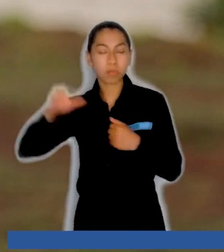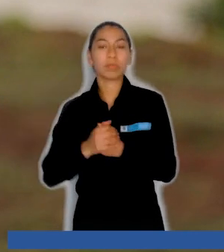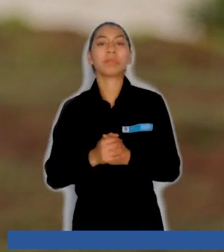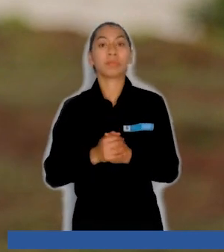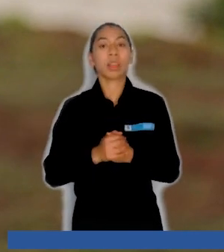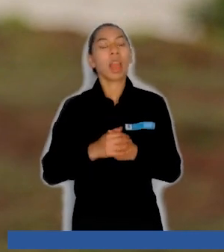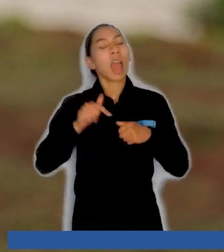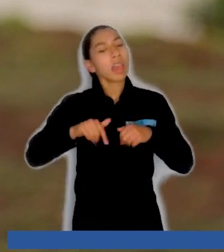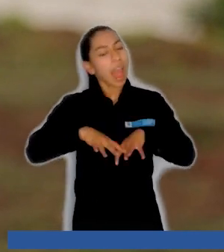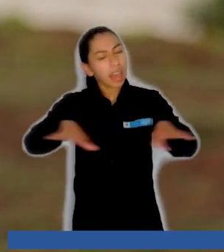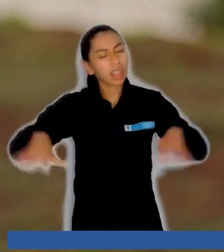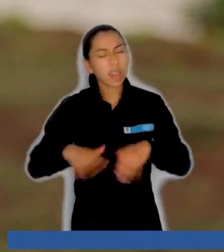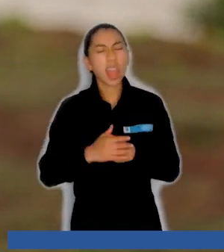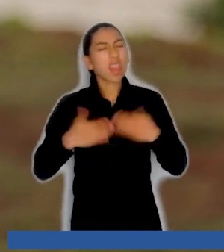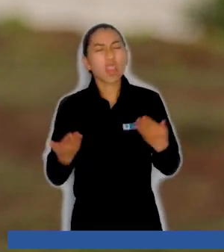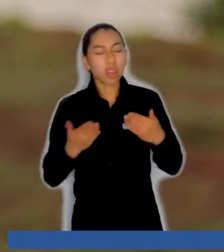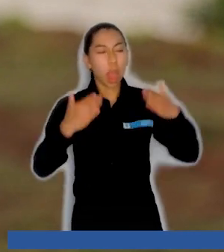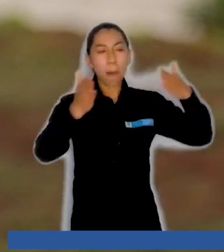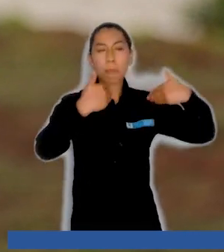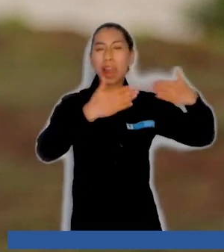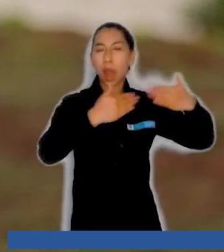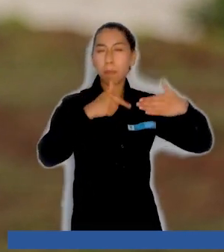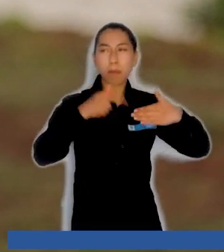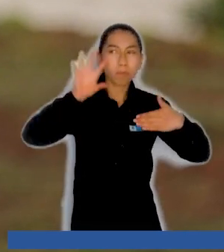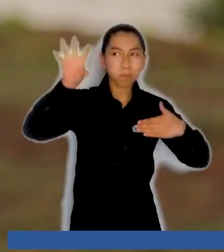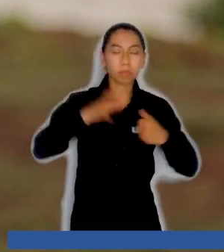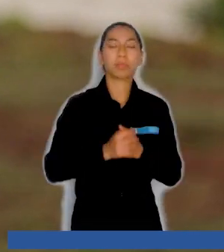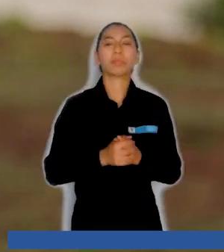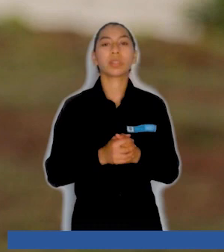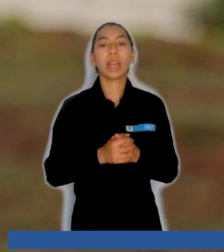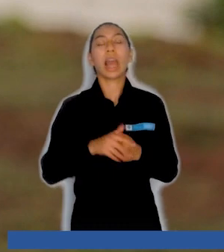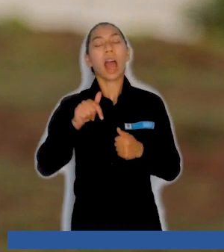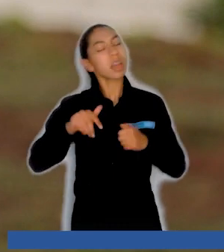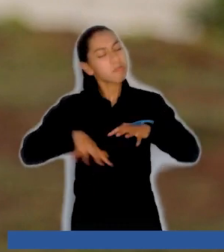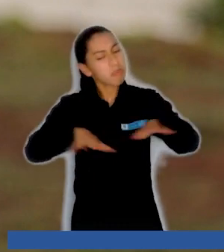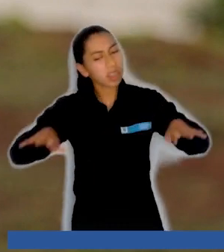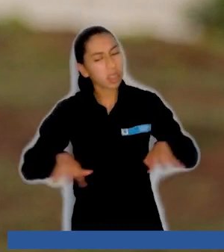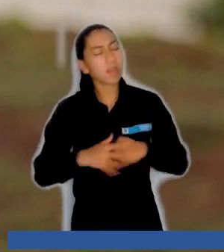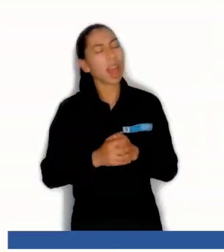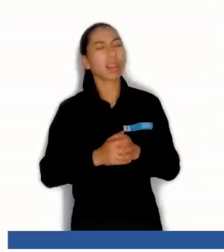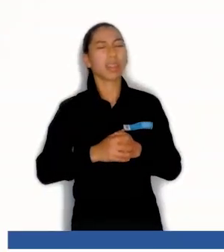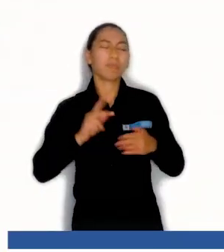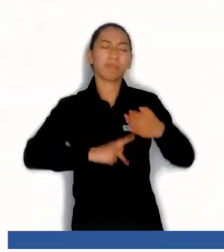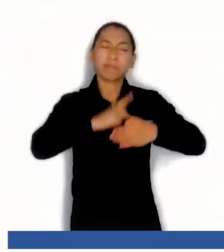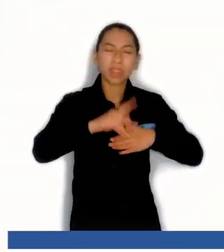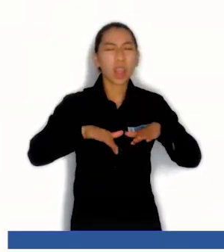las víctimas residentes en Panamá, en donde se adelantaron acciones en favor de esta población que salió del país por causa del conflicto.